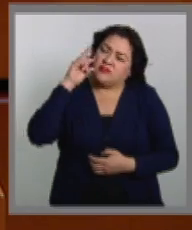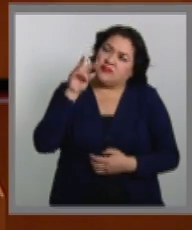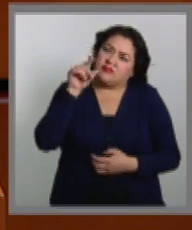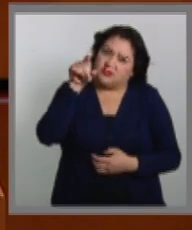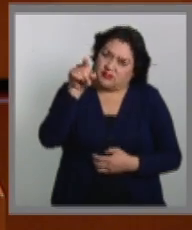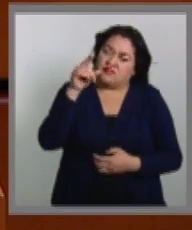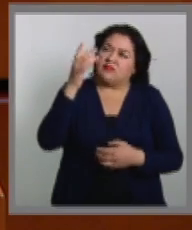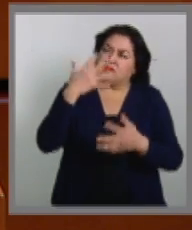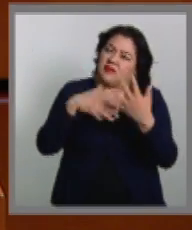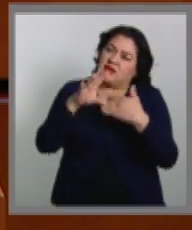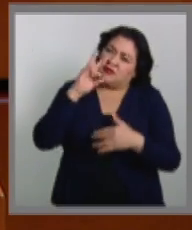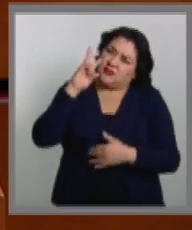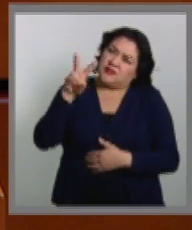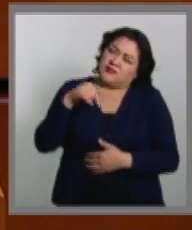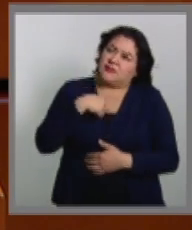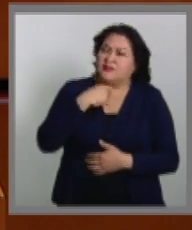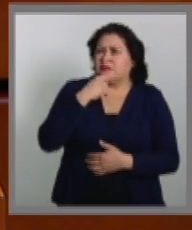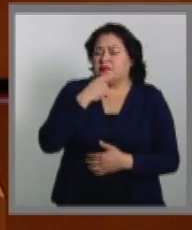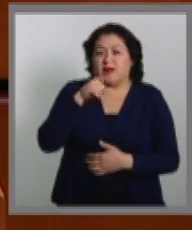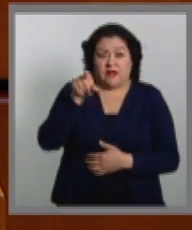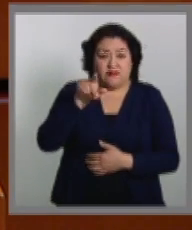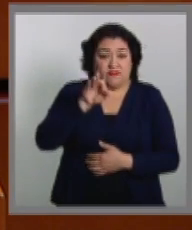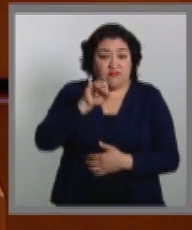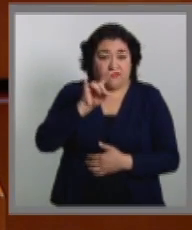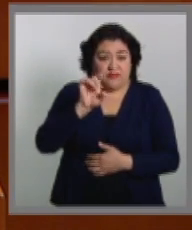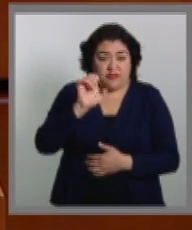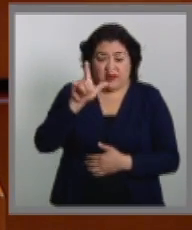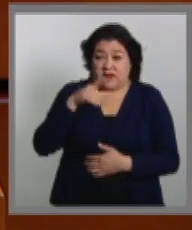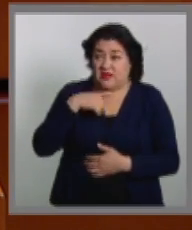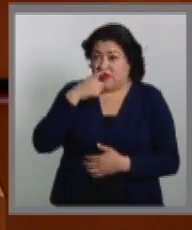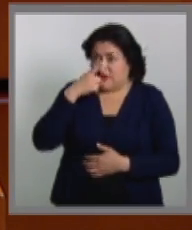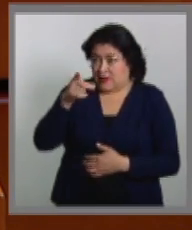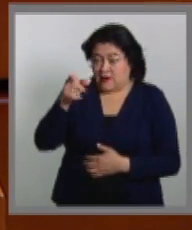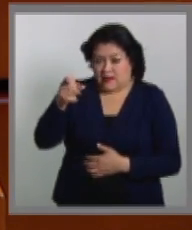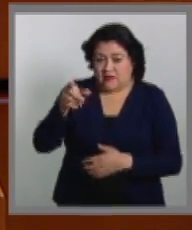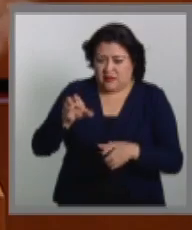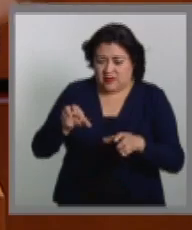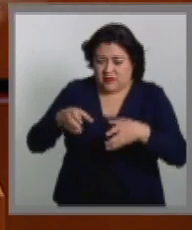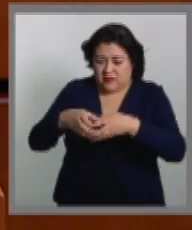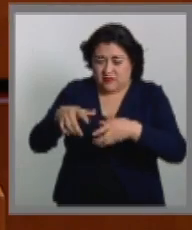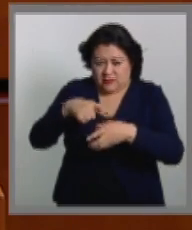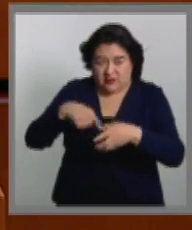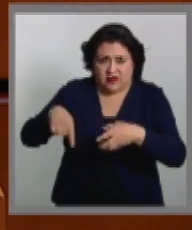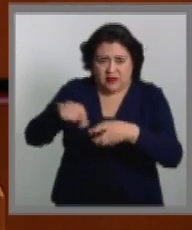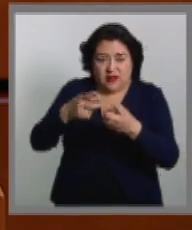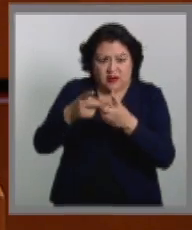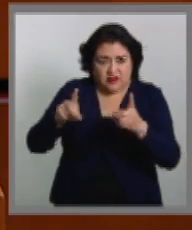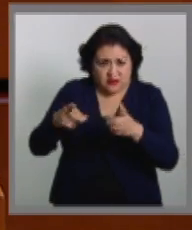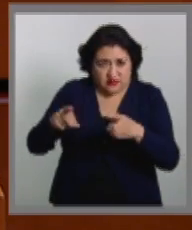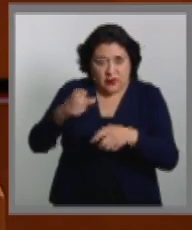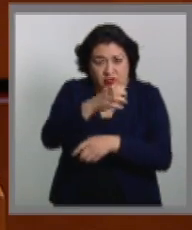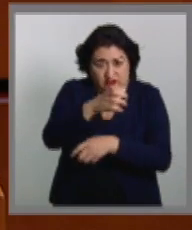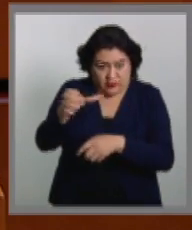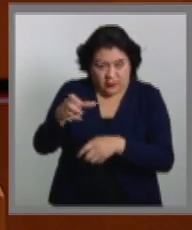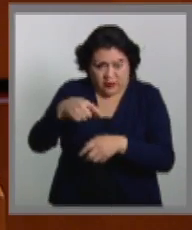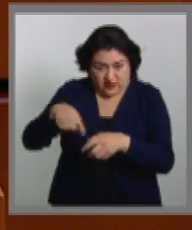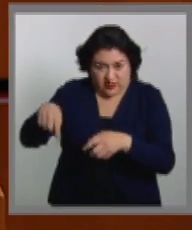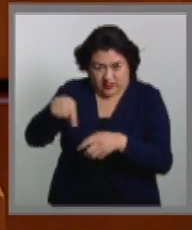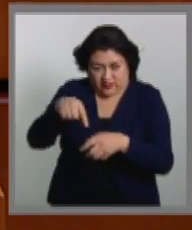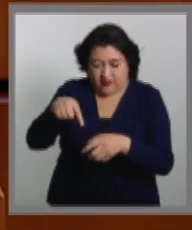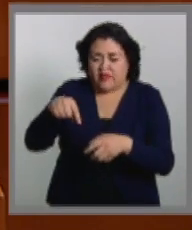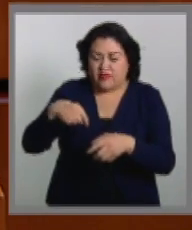compañero Fidel decir que en la Comisión de Desarrollo Rural, con estos dictámenes, le dan cumplimiento a la